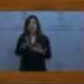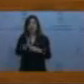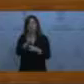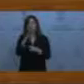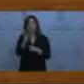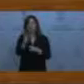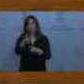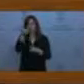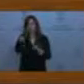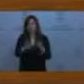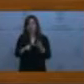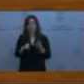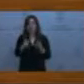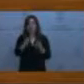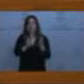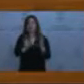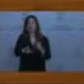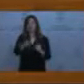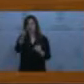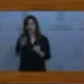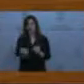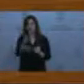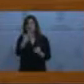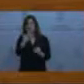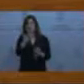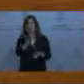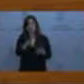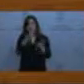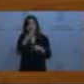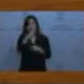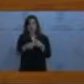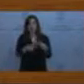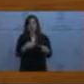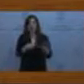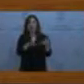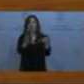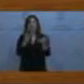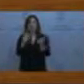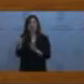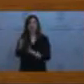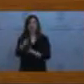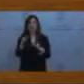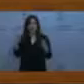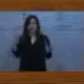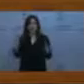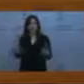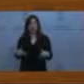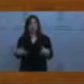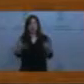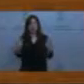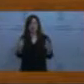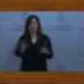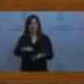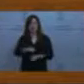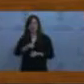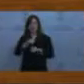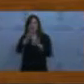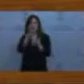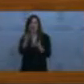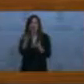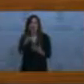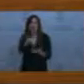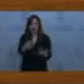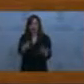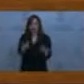mayor especialización. Y, por lo tanto, si se permite que las familias elijan libremente, permítanme la expresión, se pondrán las